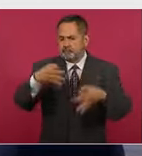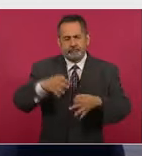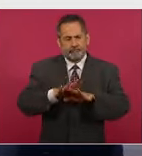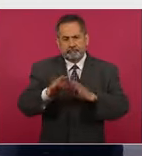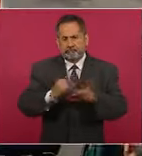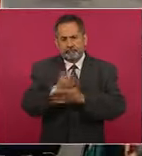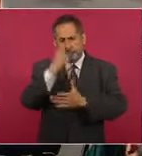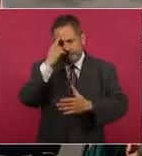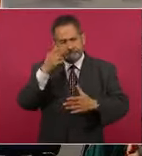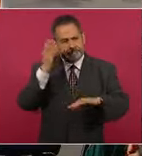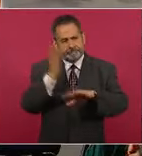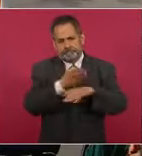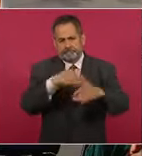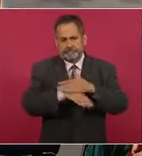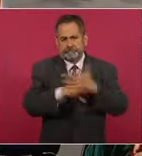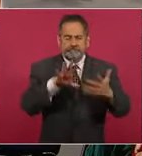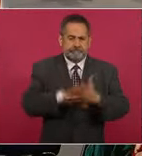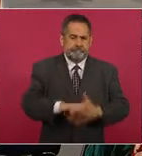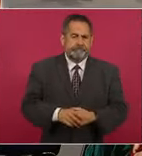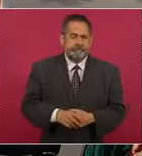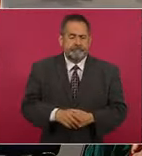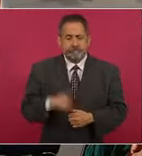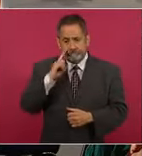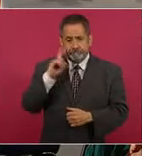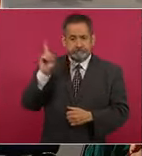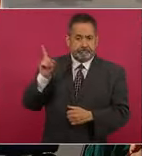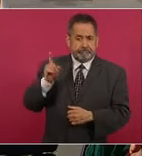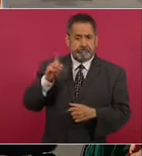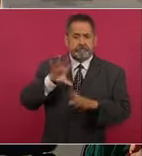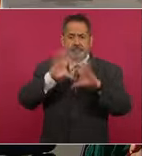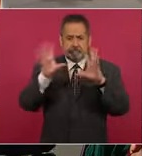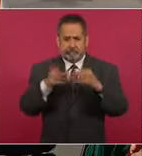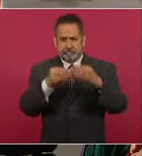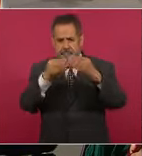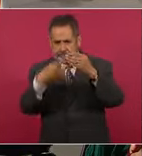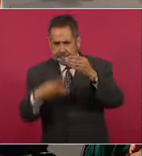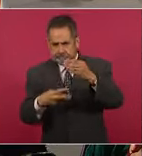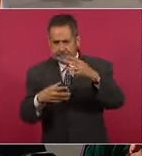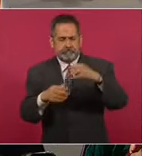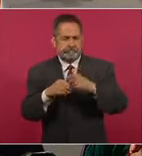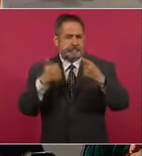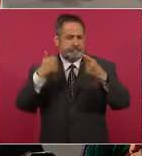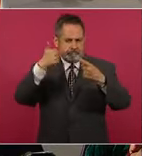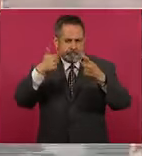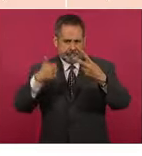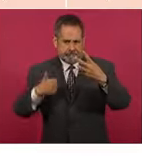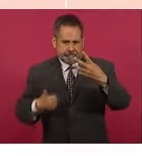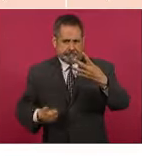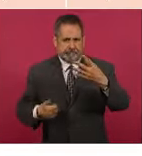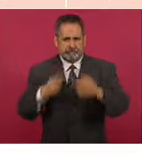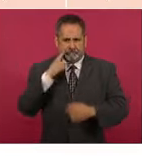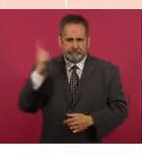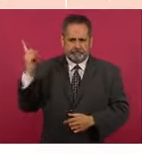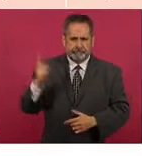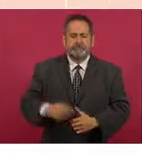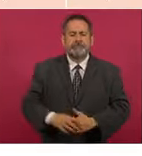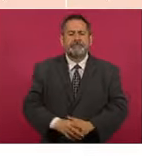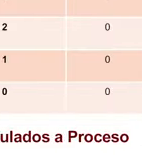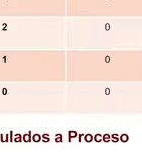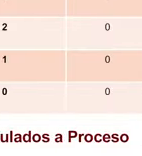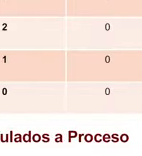aquí está el desglose de todos los casos: José Luis Gamboa, Margarito Martínez, Lourdes Maldonado,